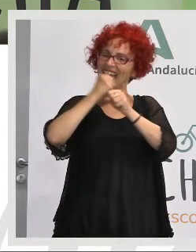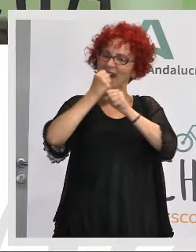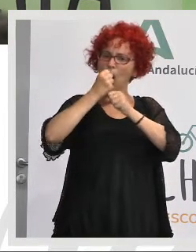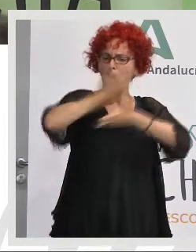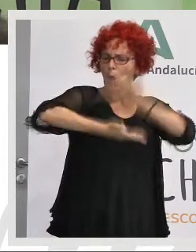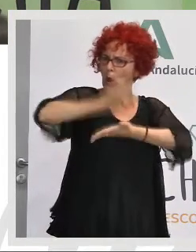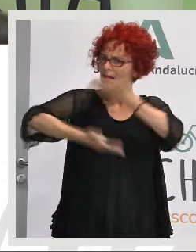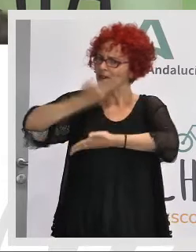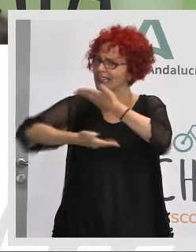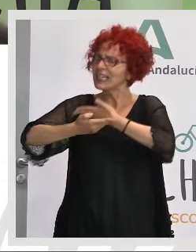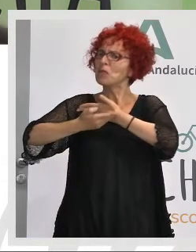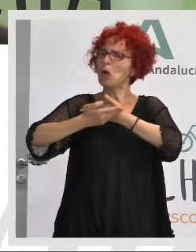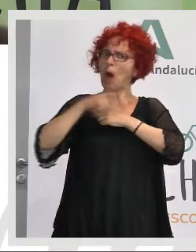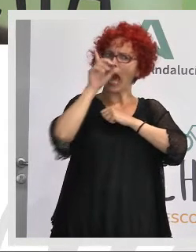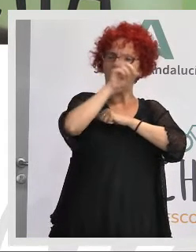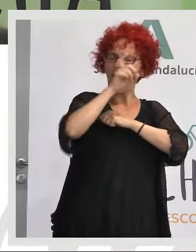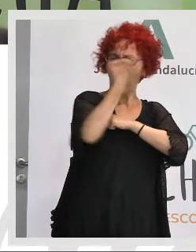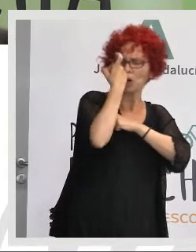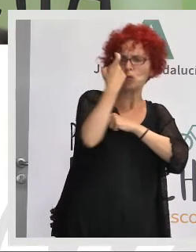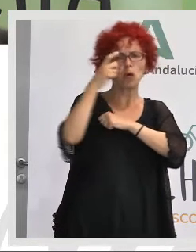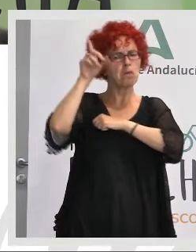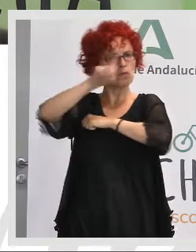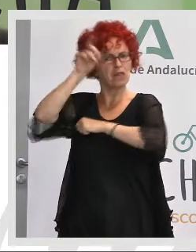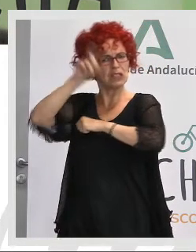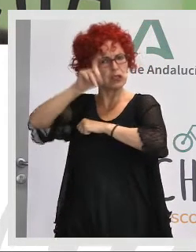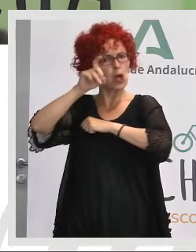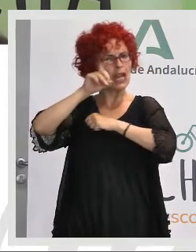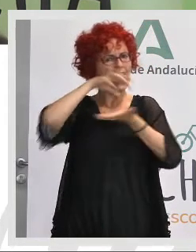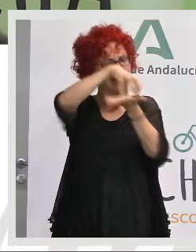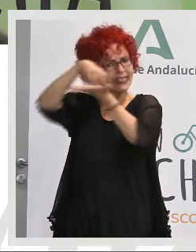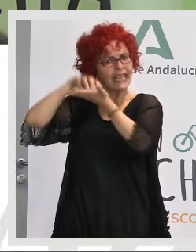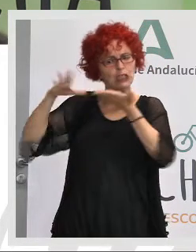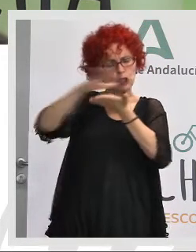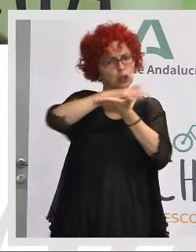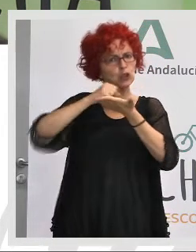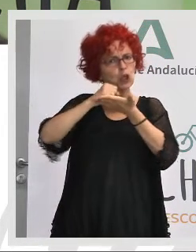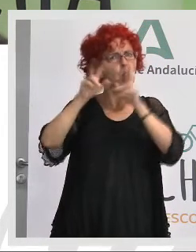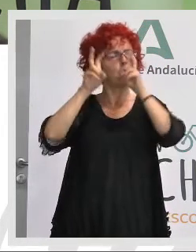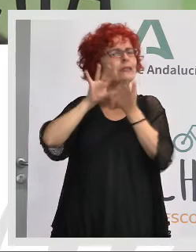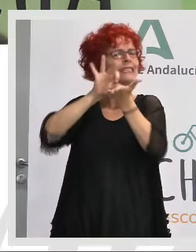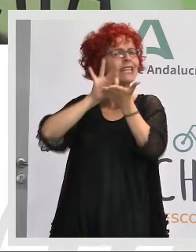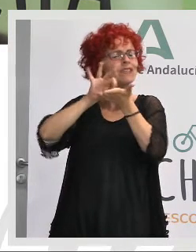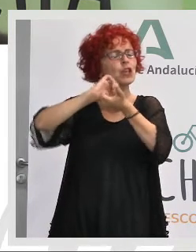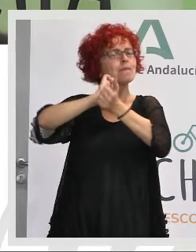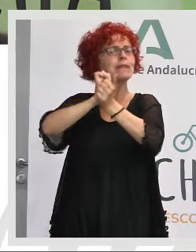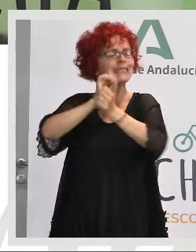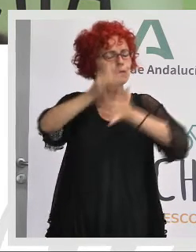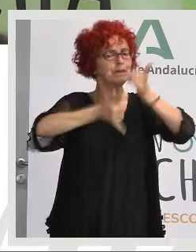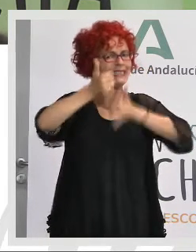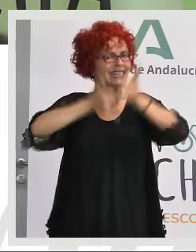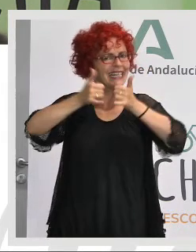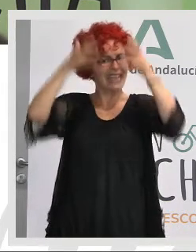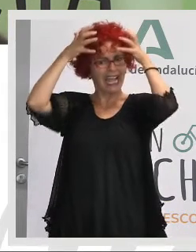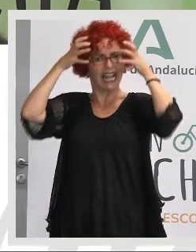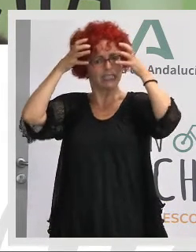profesorado y, a su vez, con organismos y entidades. Un servicio de préstamos de bicicletas y cascos, una tarjeta